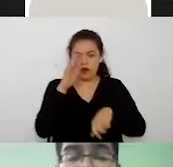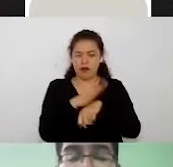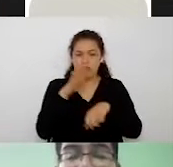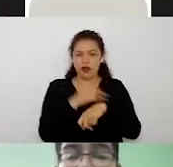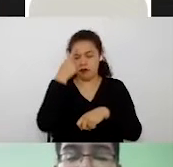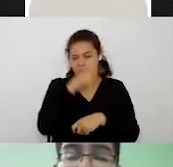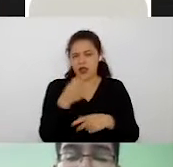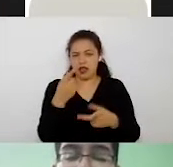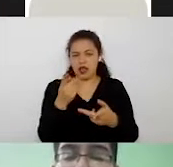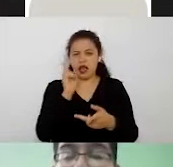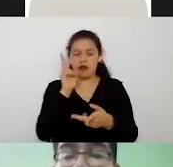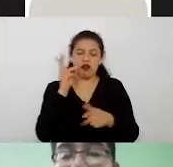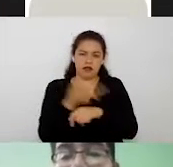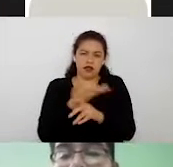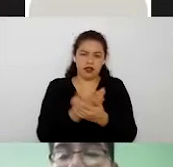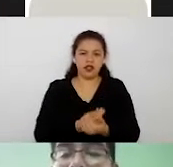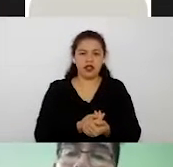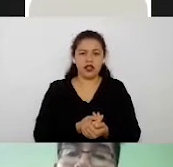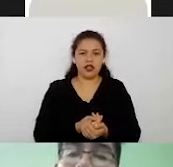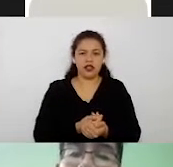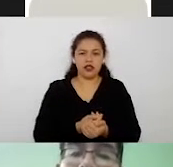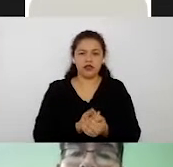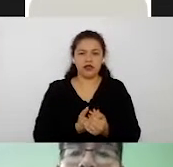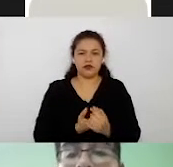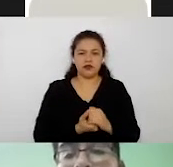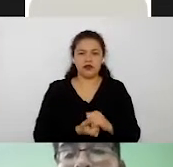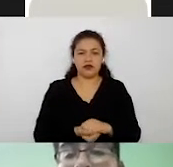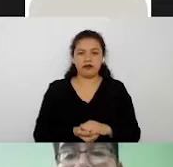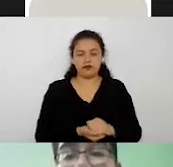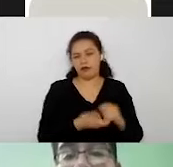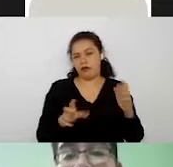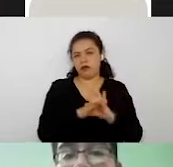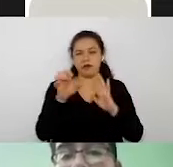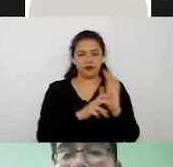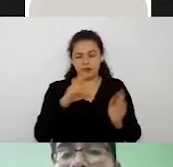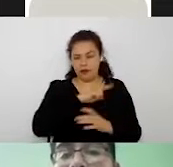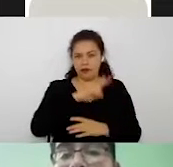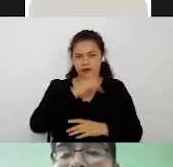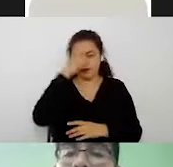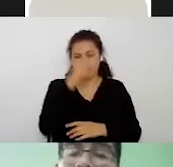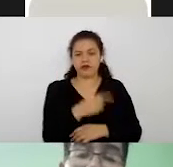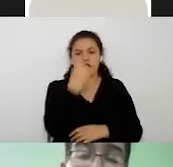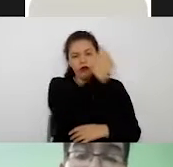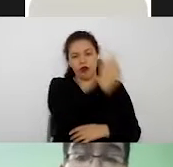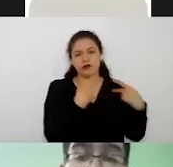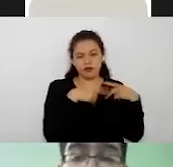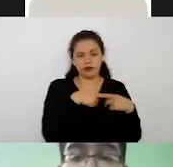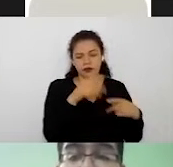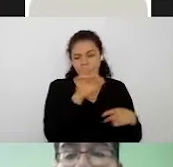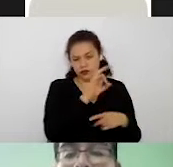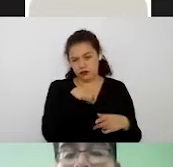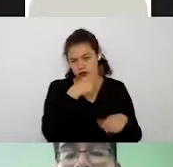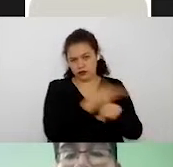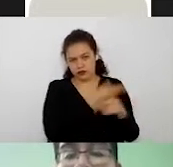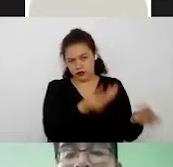tenga registro tanto de las personas, por ejemplo, mía, y de una persona a la cual, si a mí llegara a pasarme